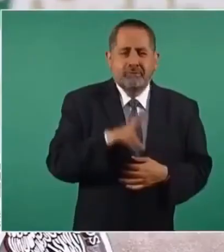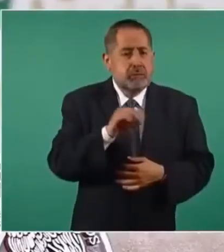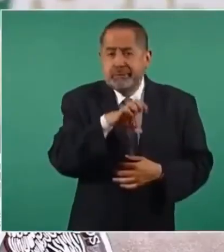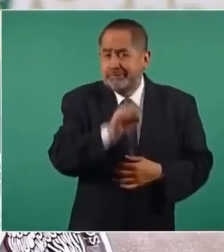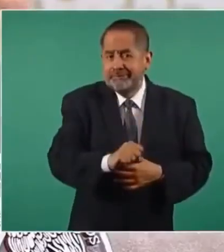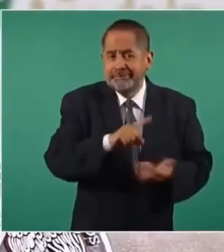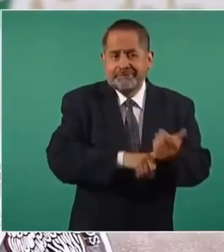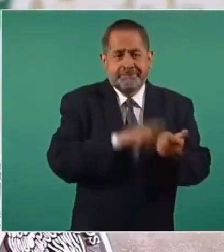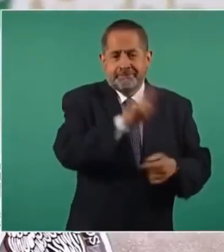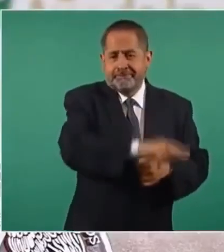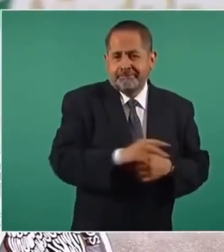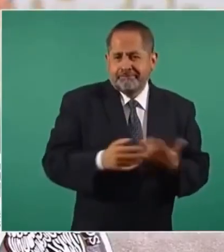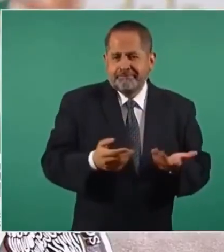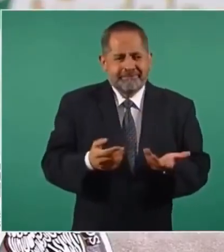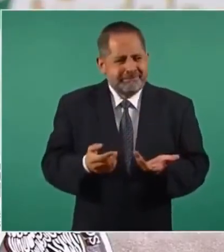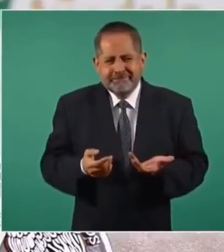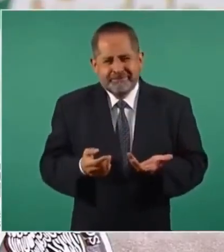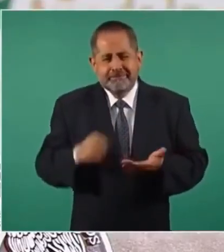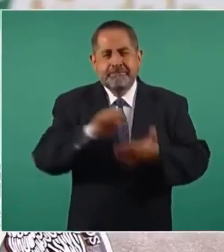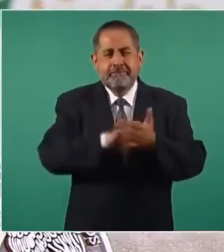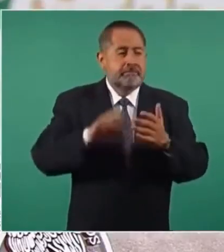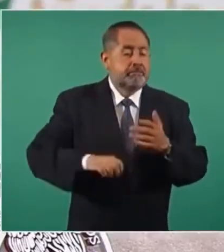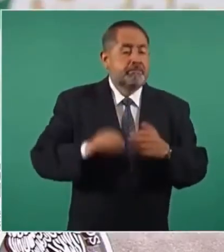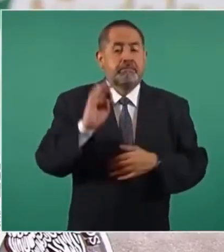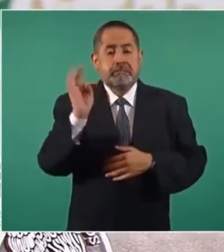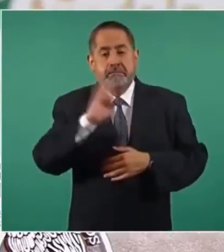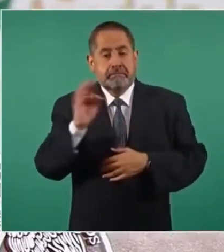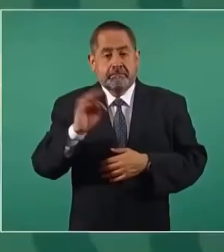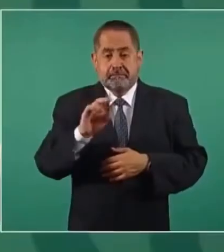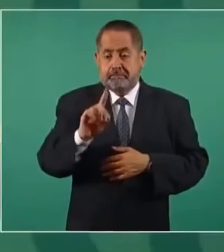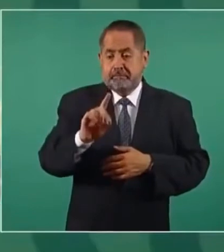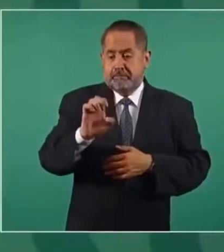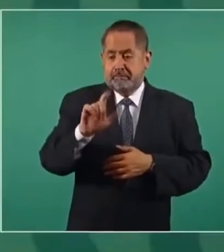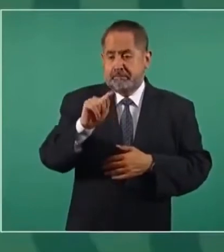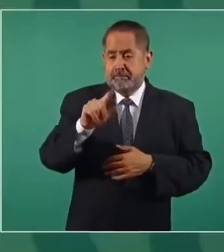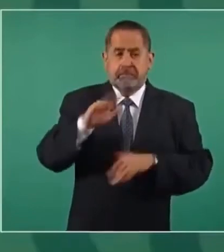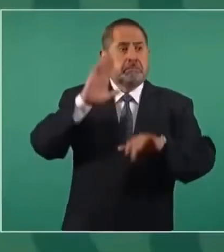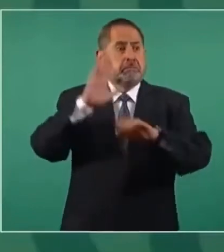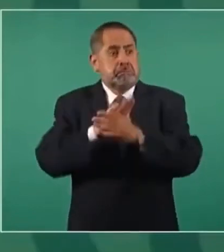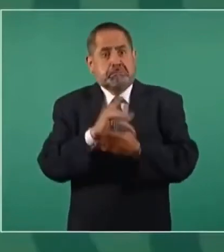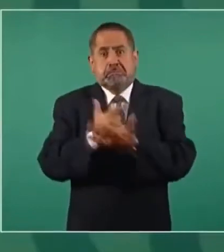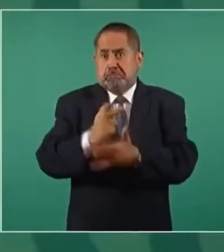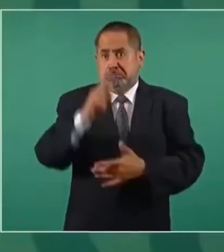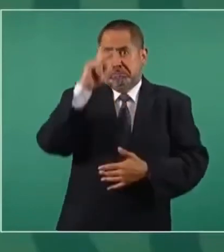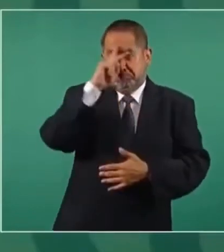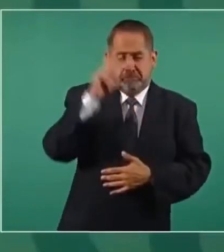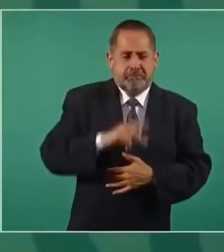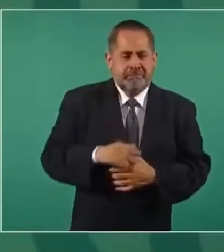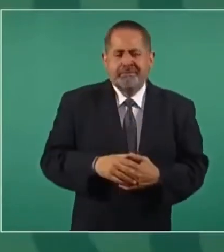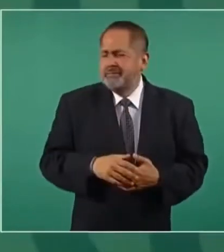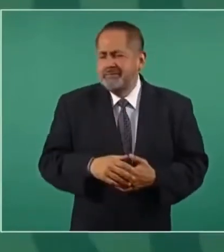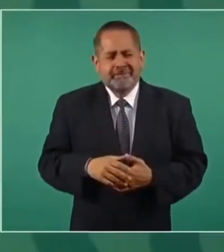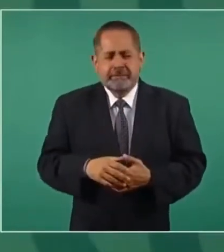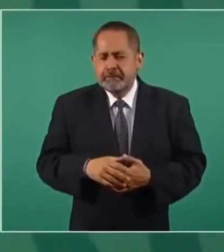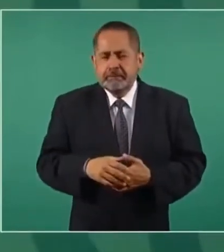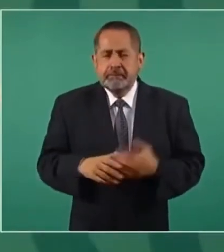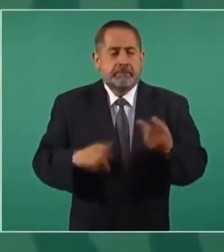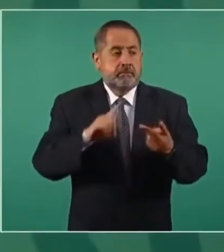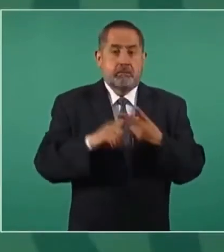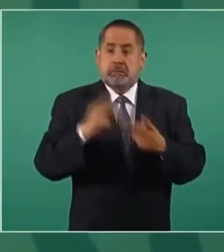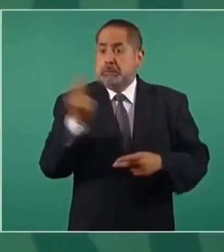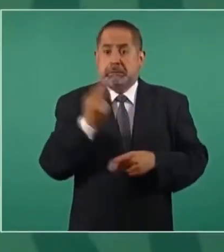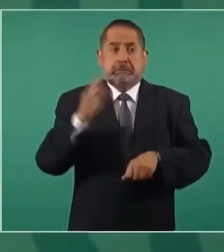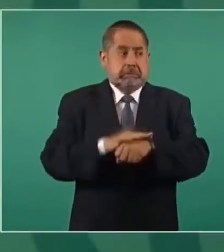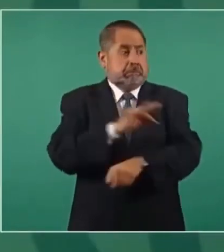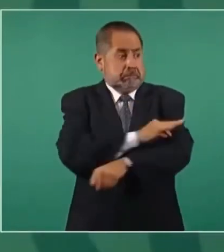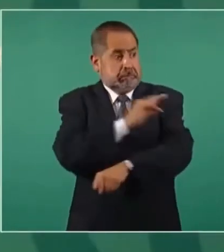son, como el riesgo de una enfermedad más grave con la variante Delta, que no es el caso, como la necesidad de dosis de refuerzo, que